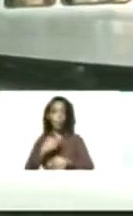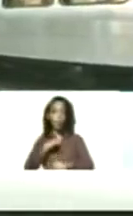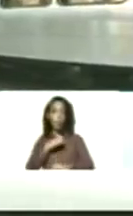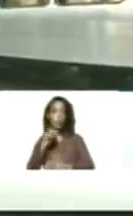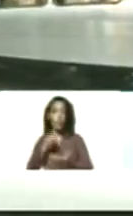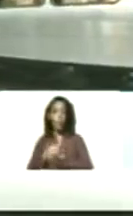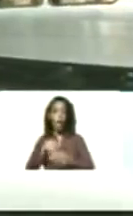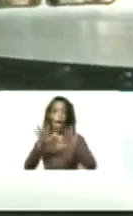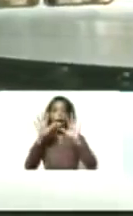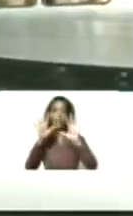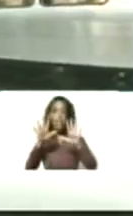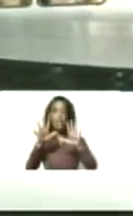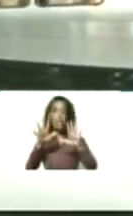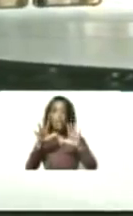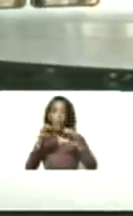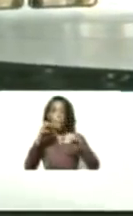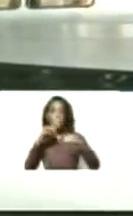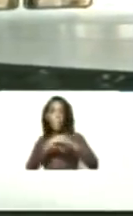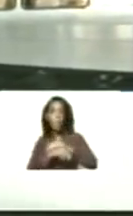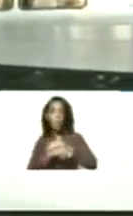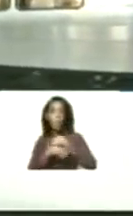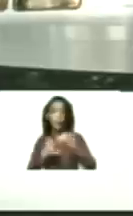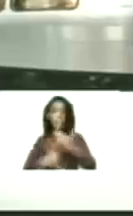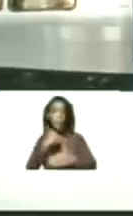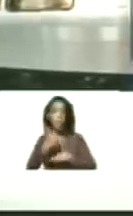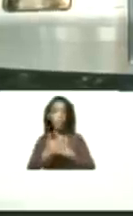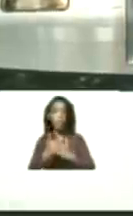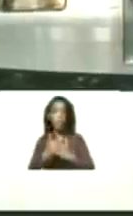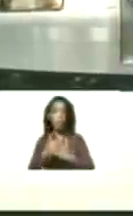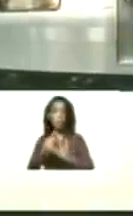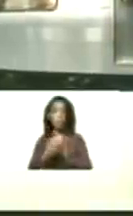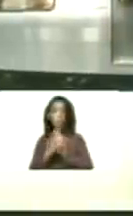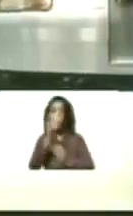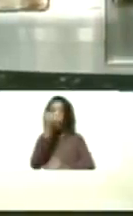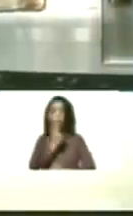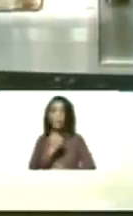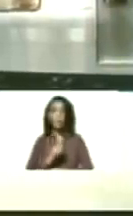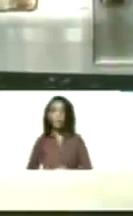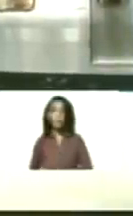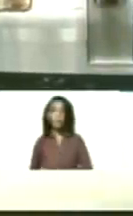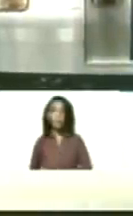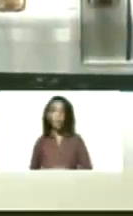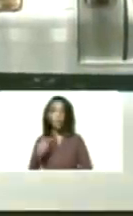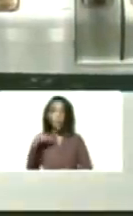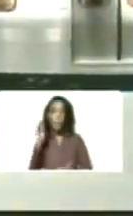a 10 vagones a través del proyecto Tren Valencia. Bueno, yo les pongo una tarea.